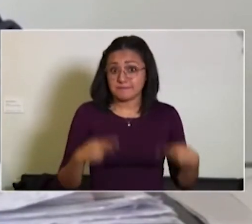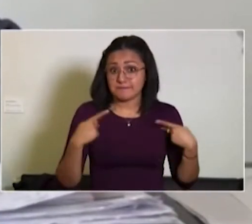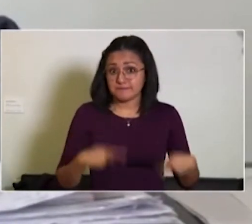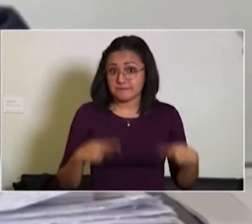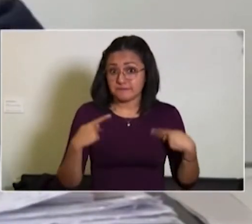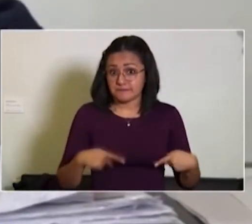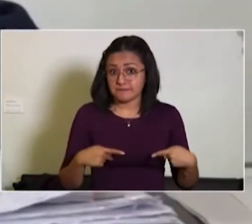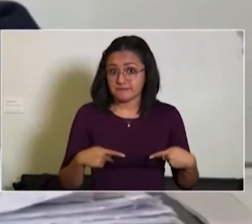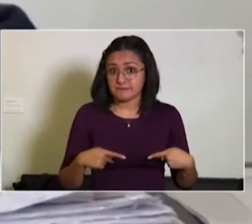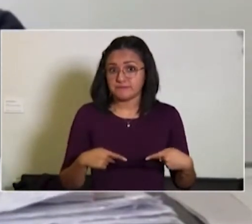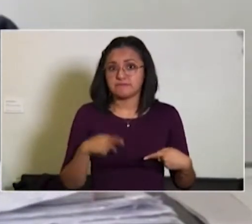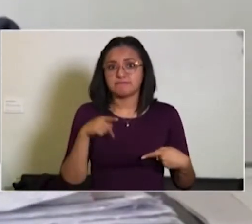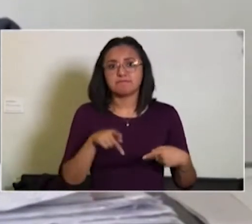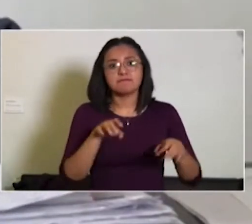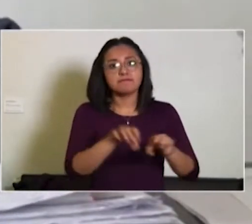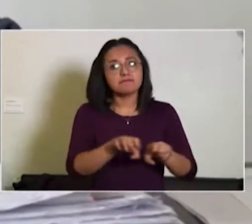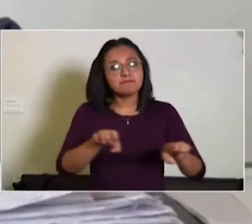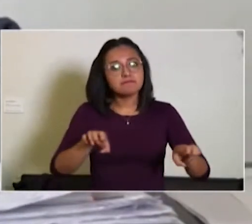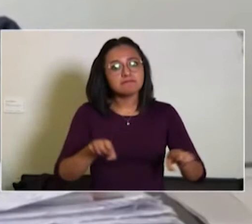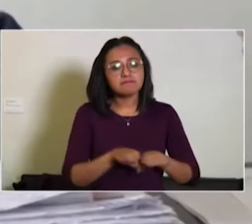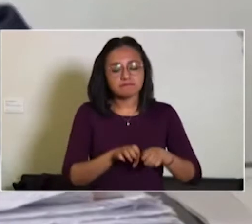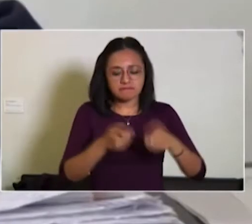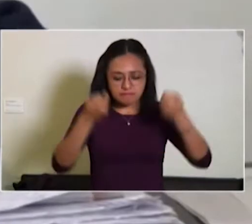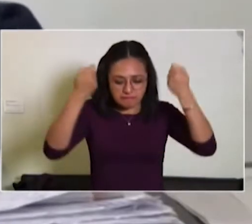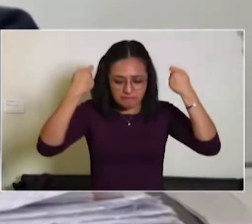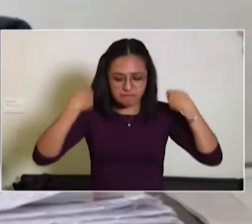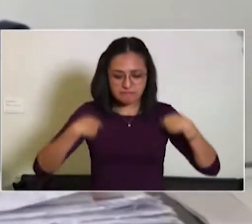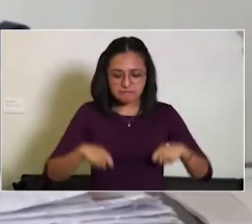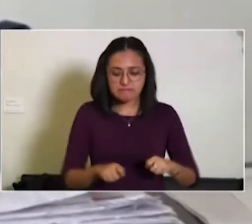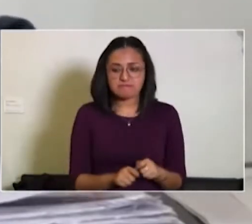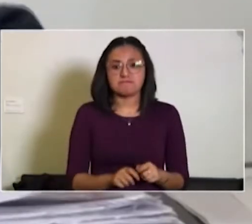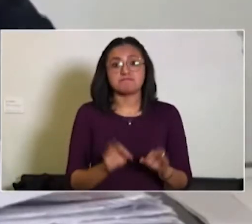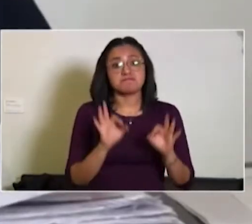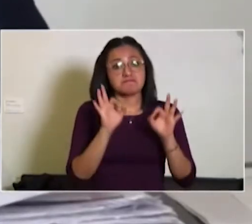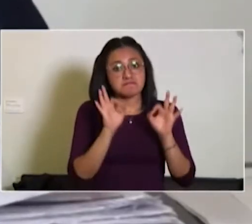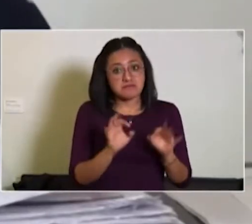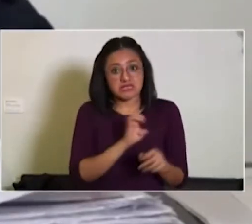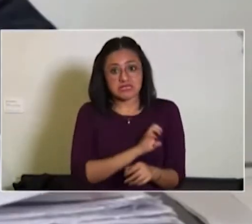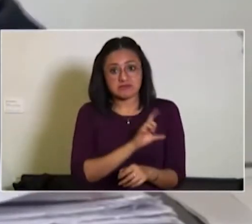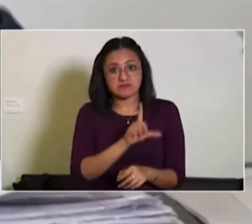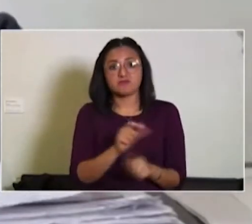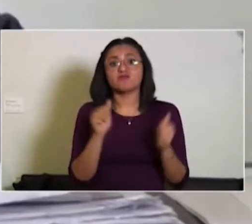manipule un equipo de protección especial con guantes térmicos,